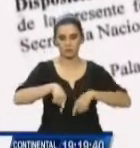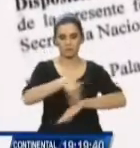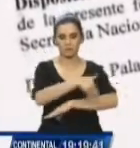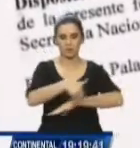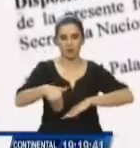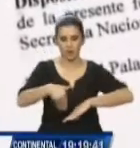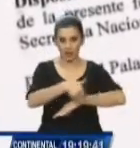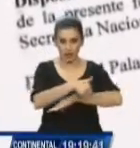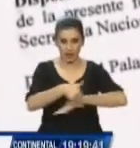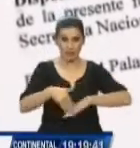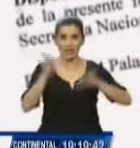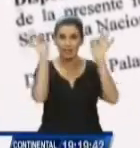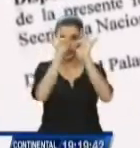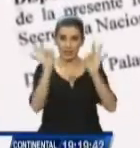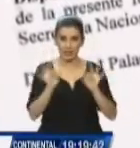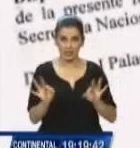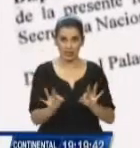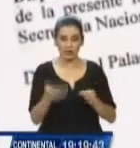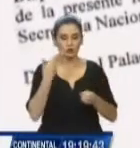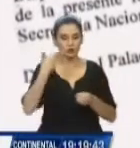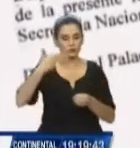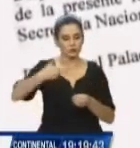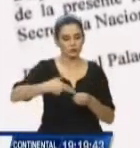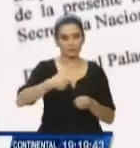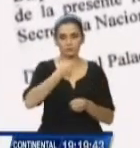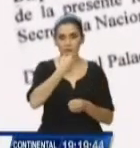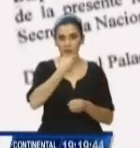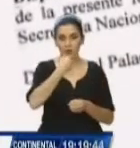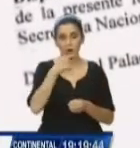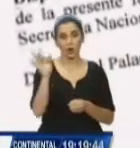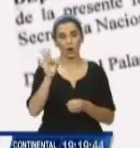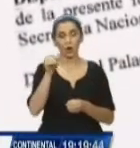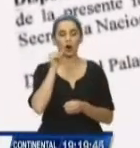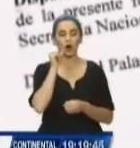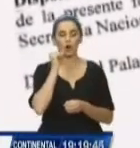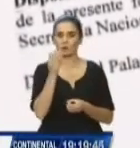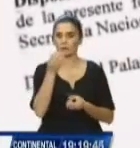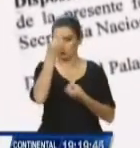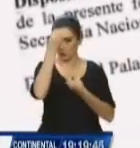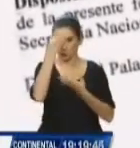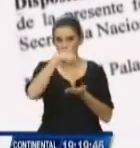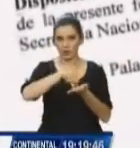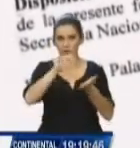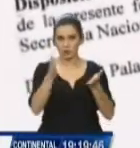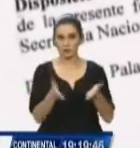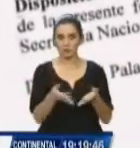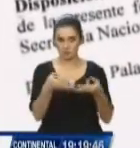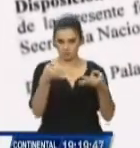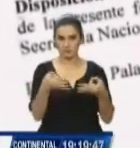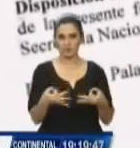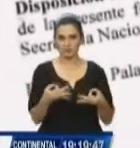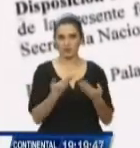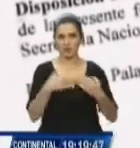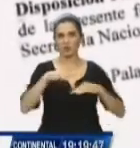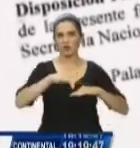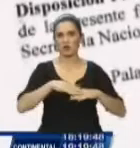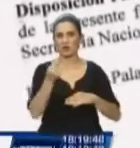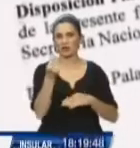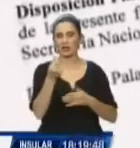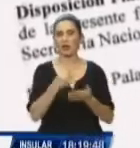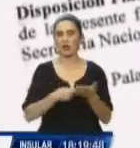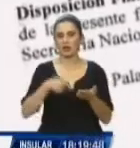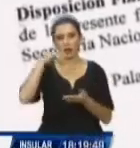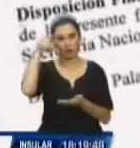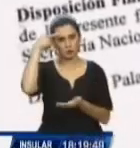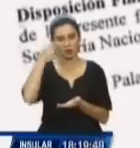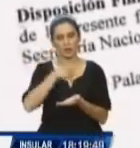vialidad, fluido eléctrico, combustibles, medicinas o agua, se informe al ciudadano adecuadamente sobre el monto que el